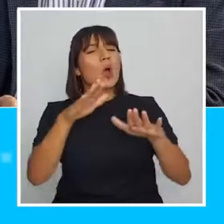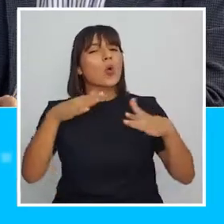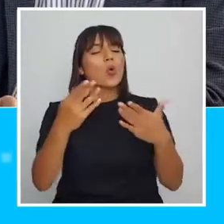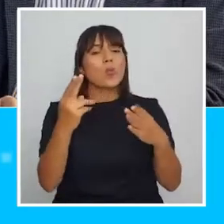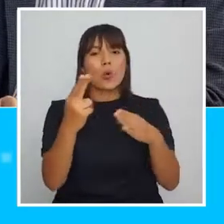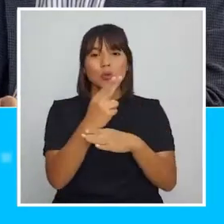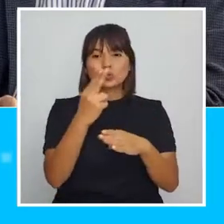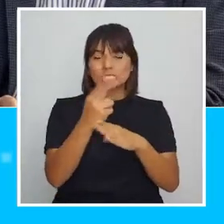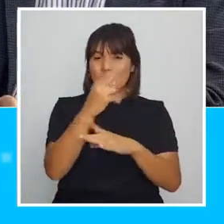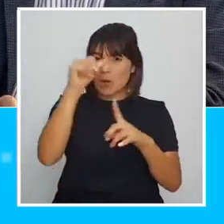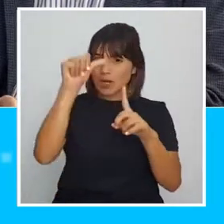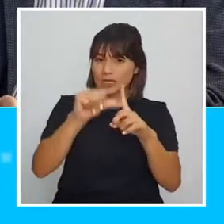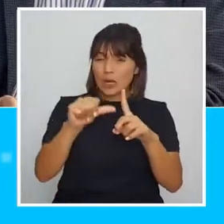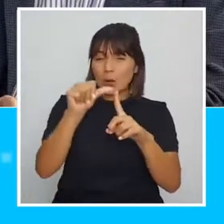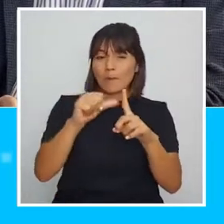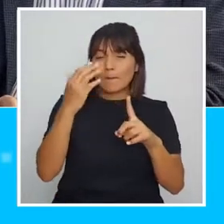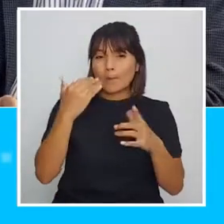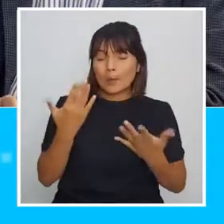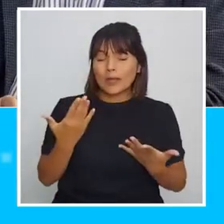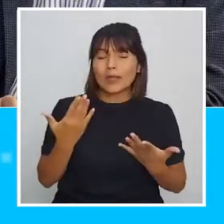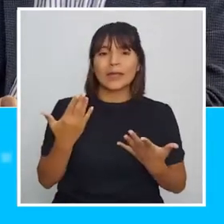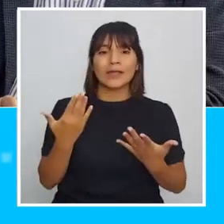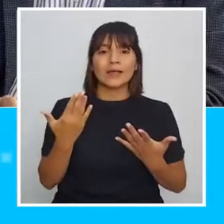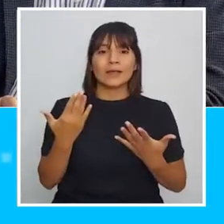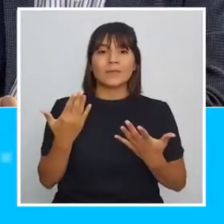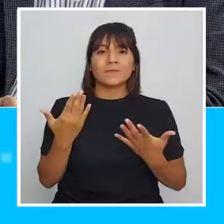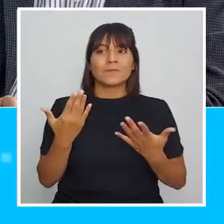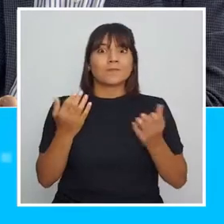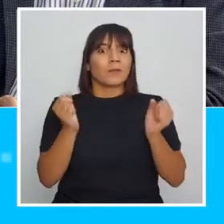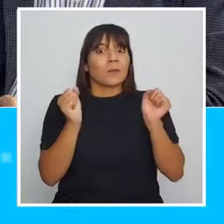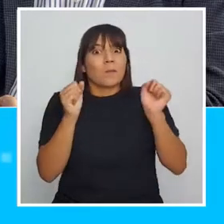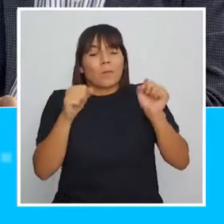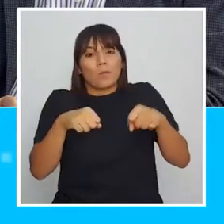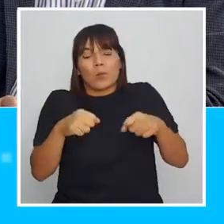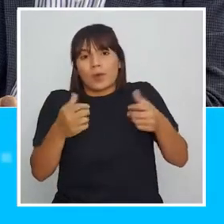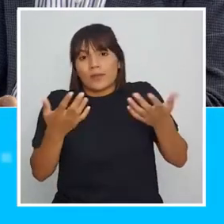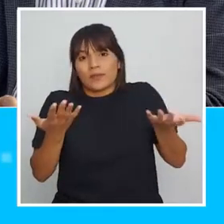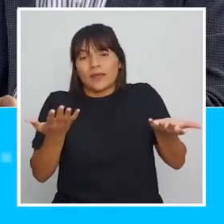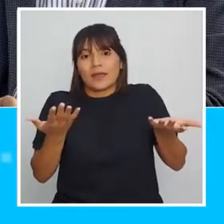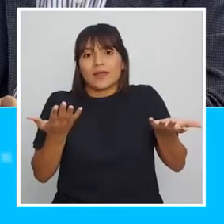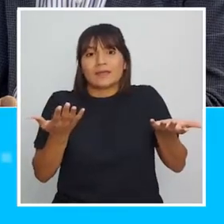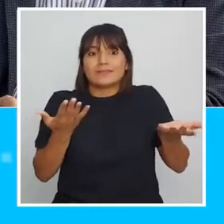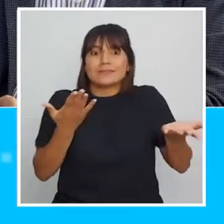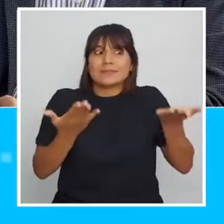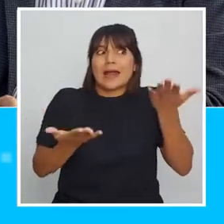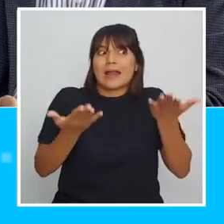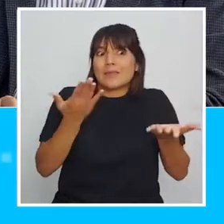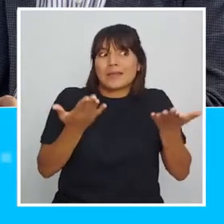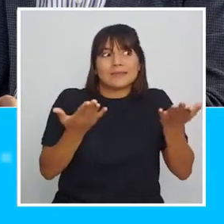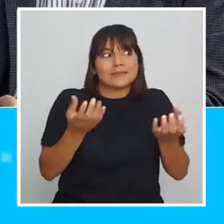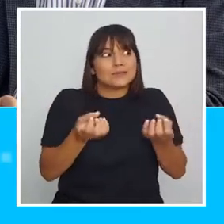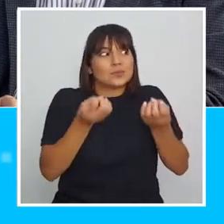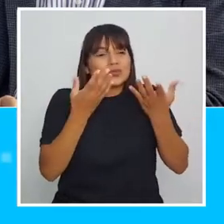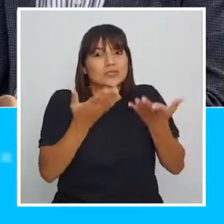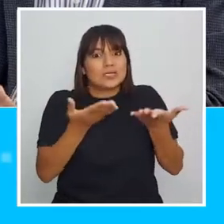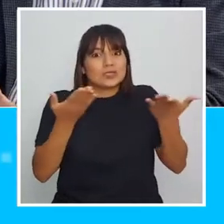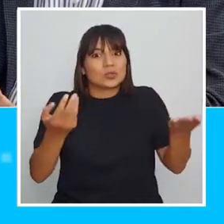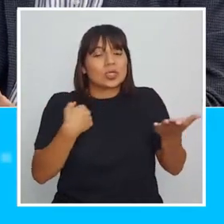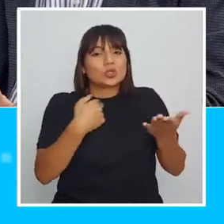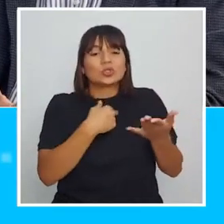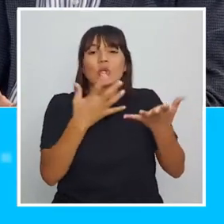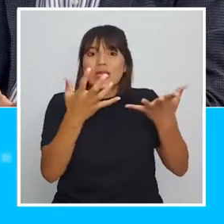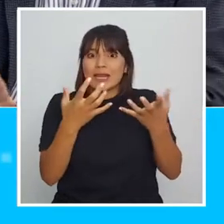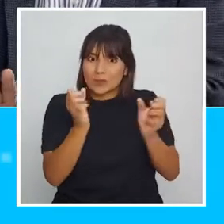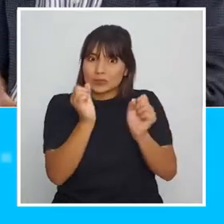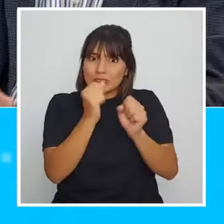aguinaldo, porque puede ser que hayan muchas cosas que queramos hacer, que poner en orden, y